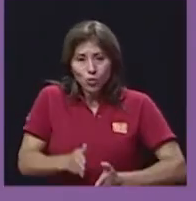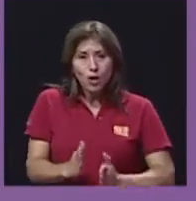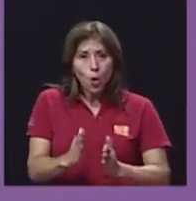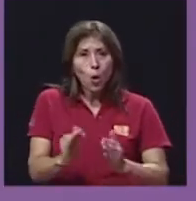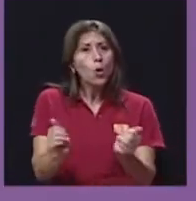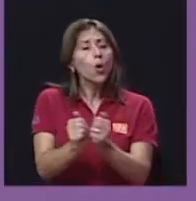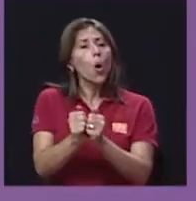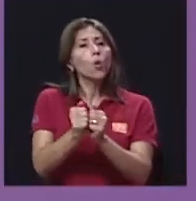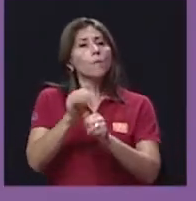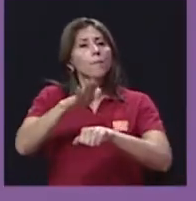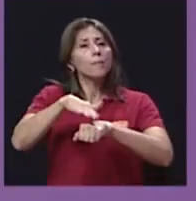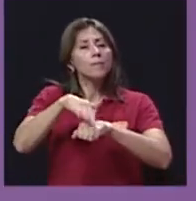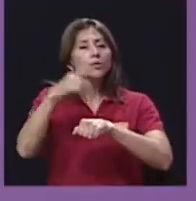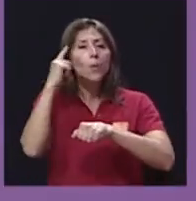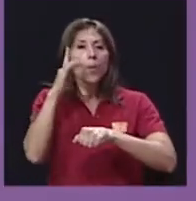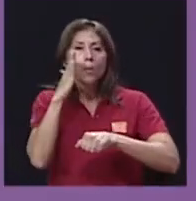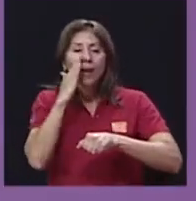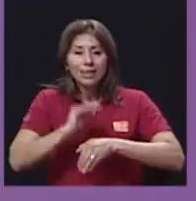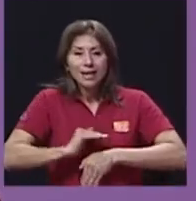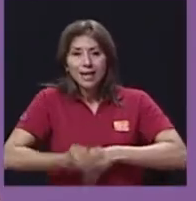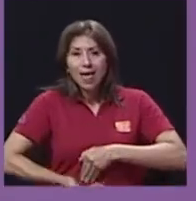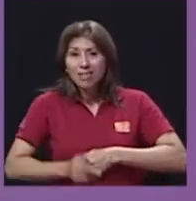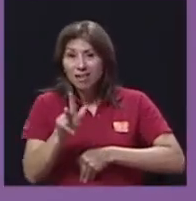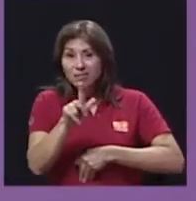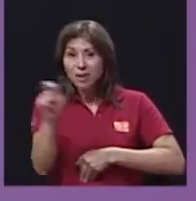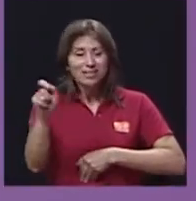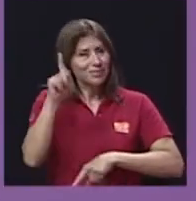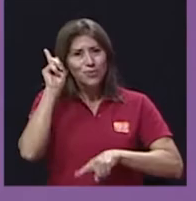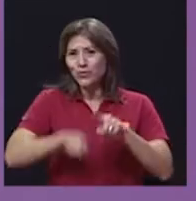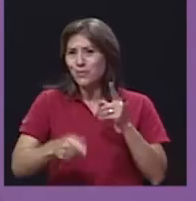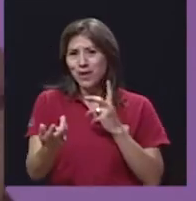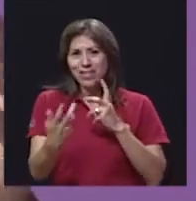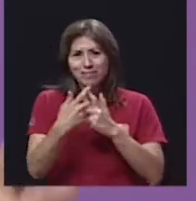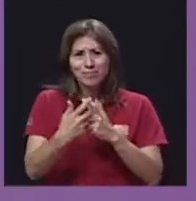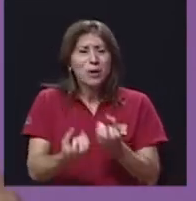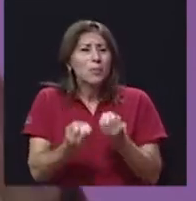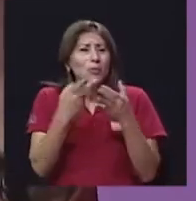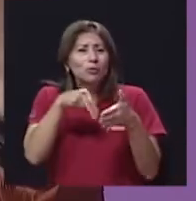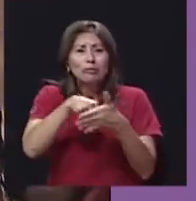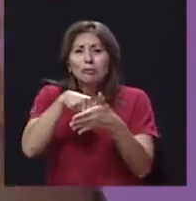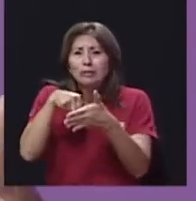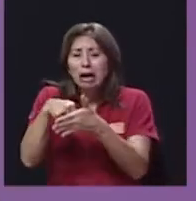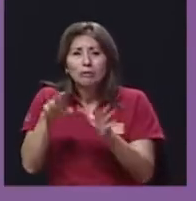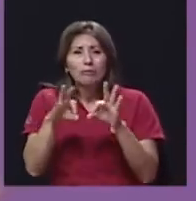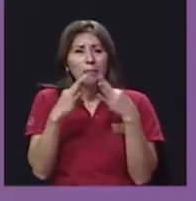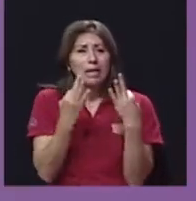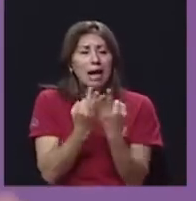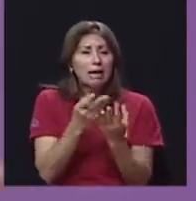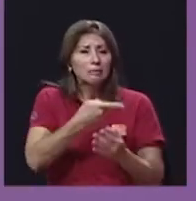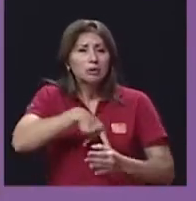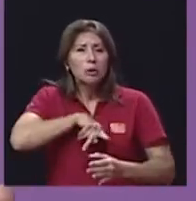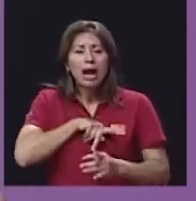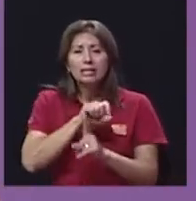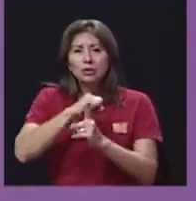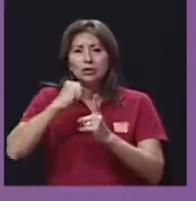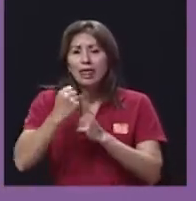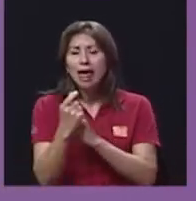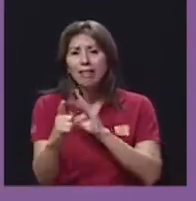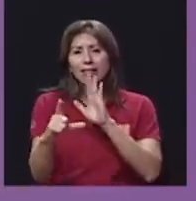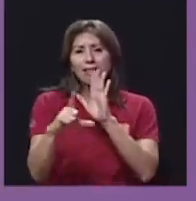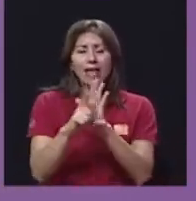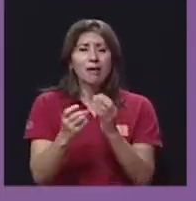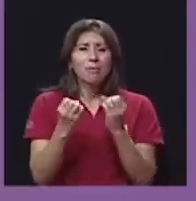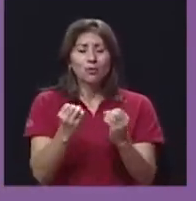que pasar yo en ser 10 millones de obstáculos personales familiares de la sociedad de la legislación y todo para lograrlo